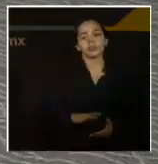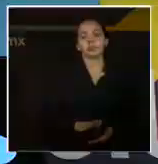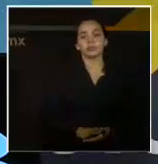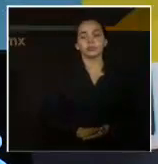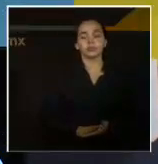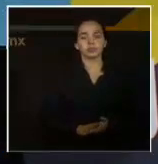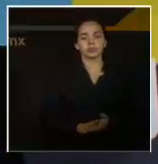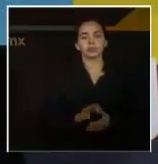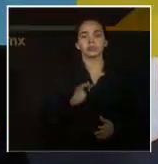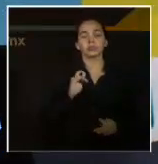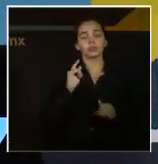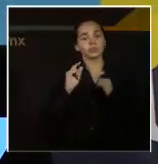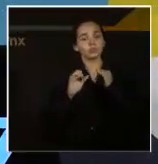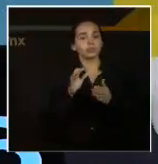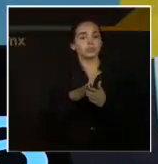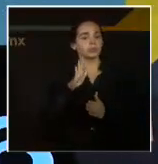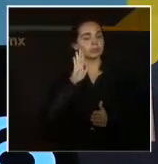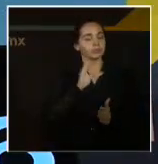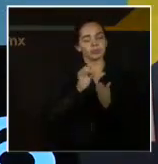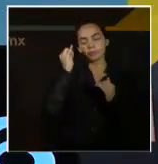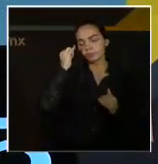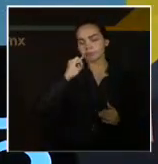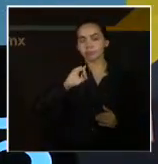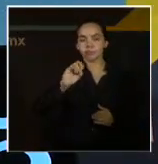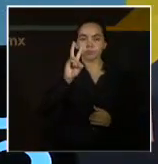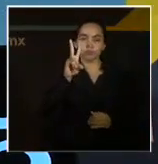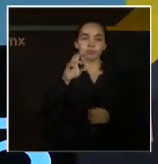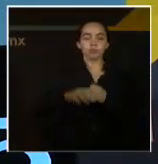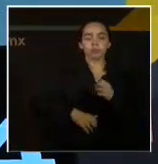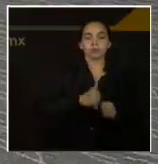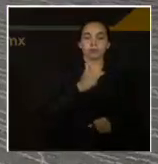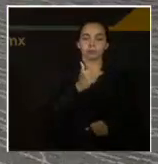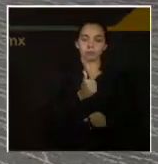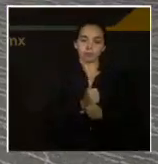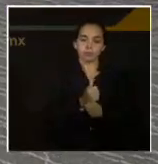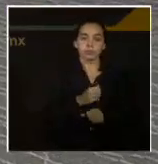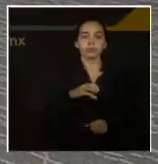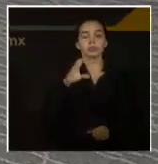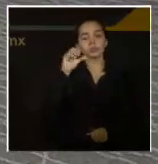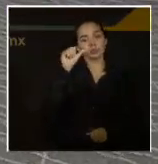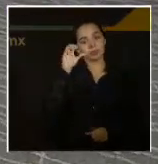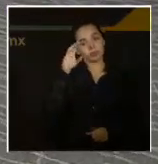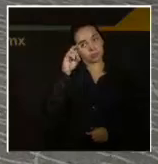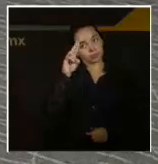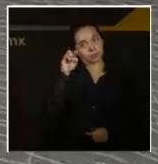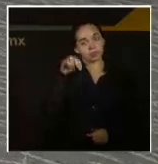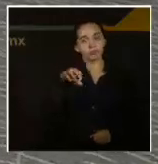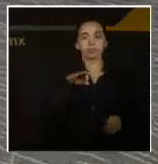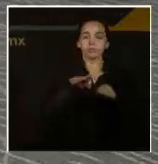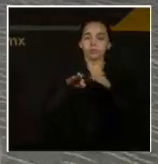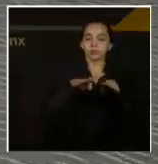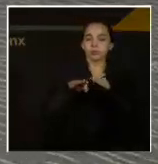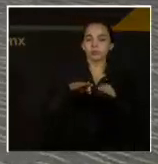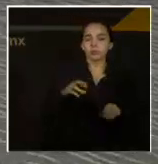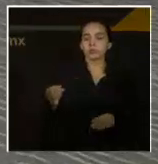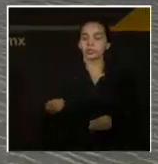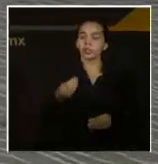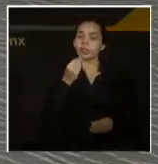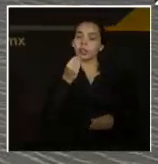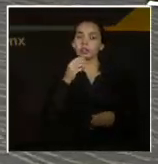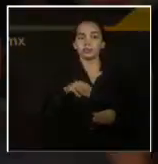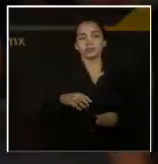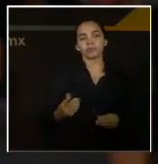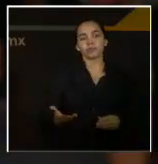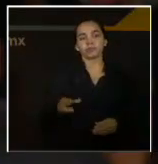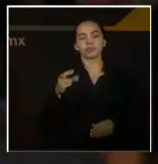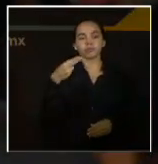Empresas Turísticas, de haber ido a trabajar 2 años a la Riviera Maya en Quintana Roo, estar trabajando en un restaurante y luego como gerente